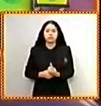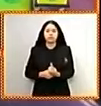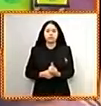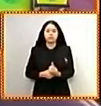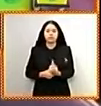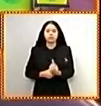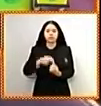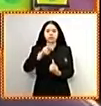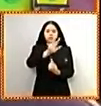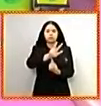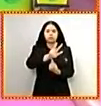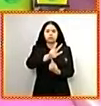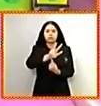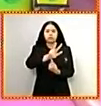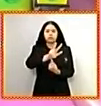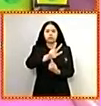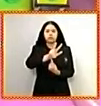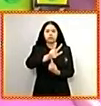3.